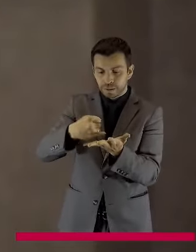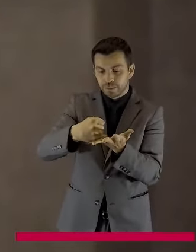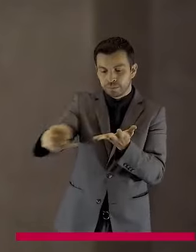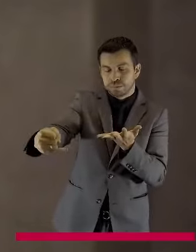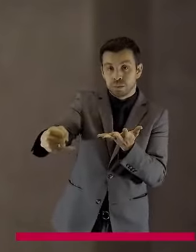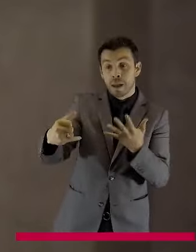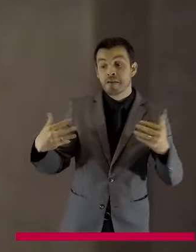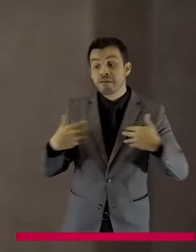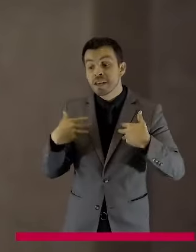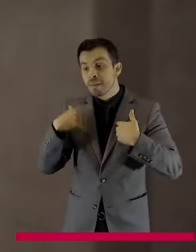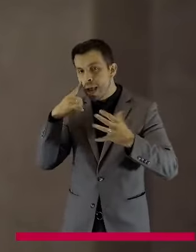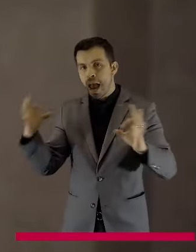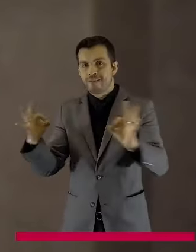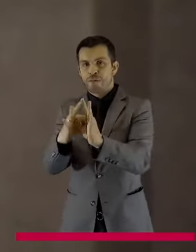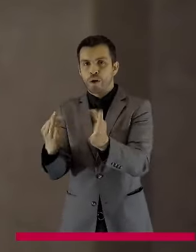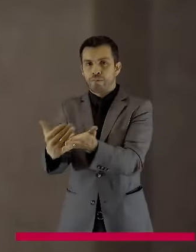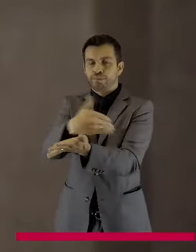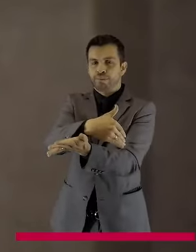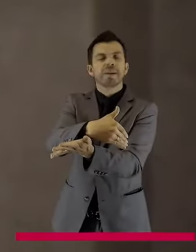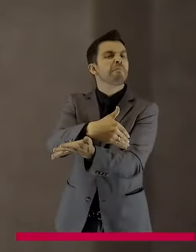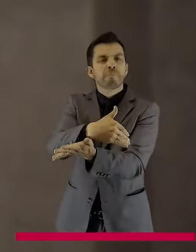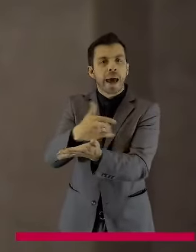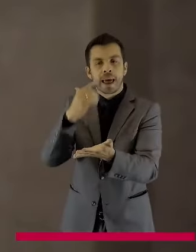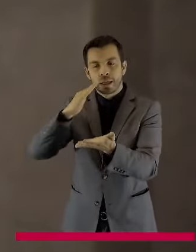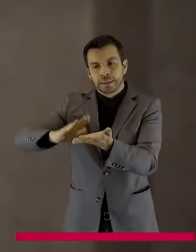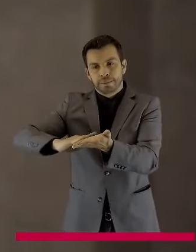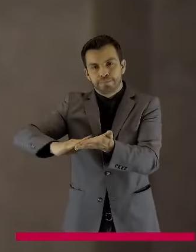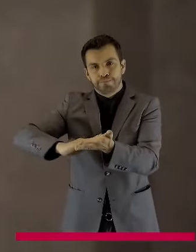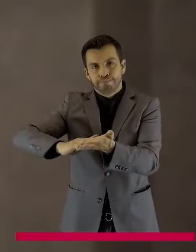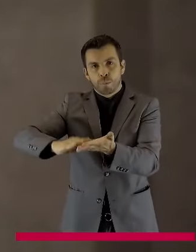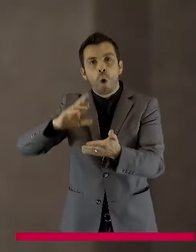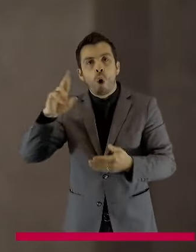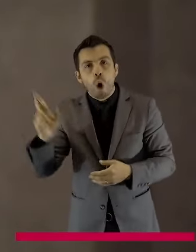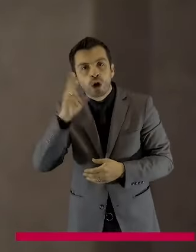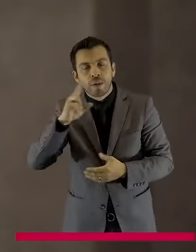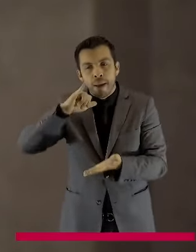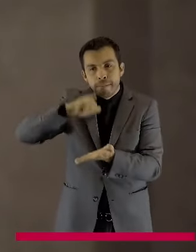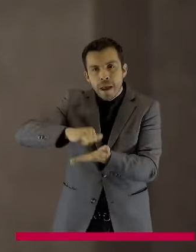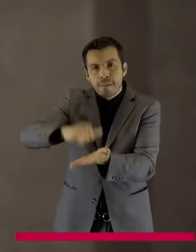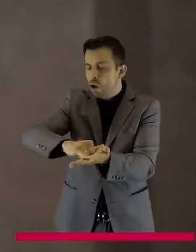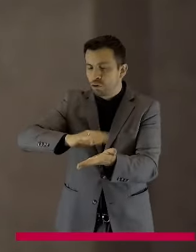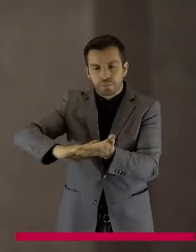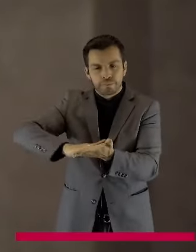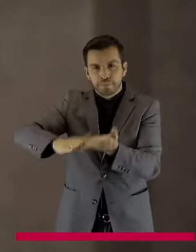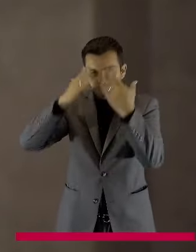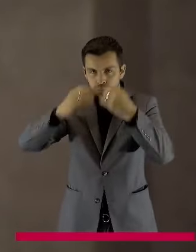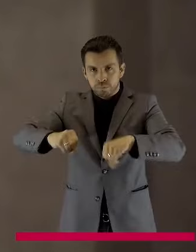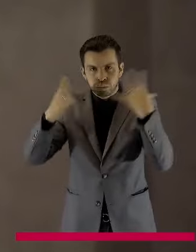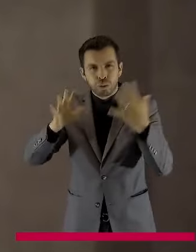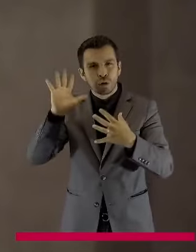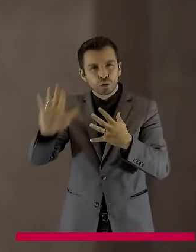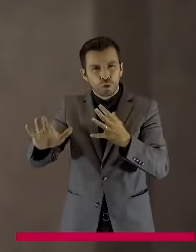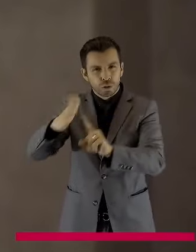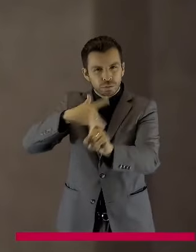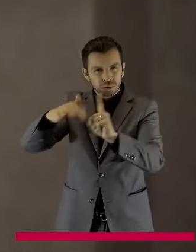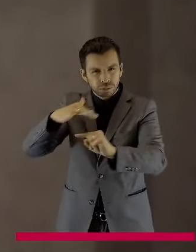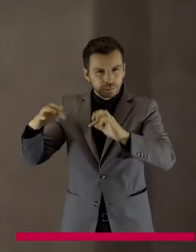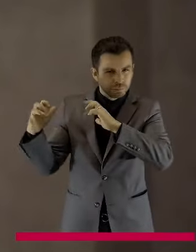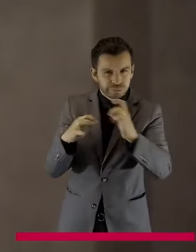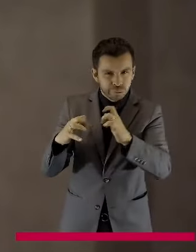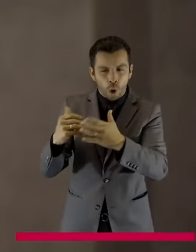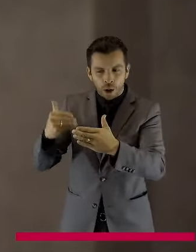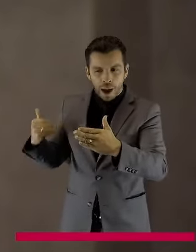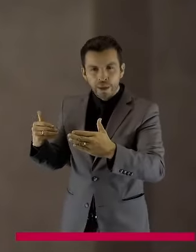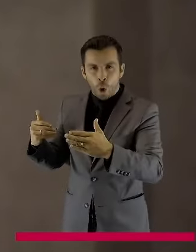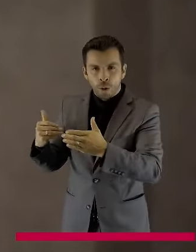enfoque interseccional para la reparación y no repetición en situaciones de conflicto y posconflicto.